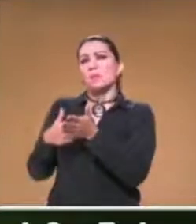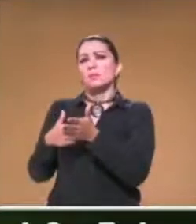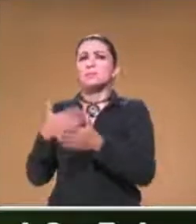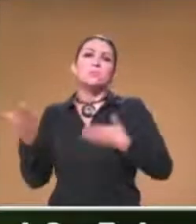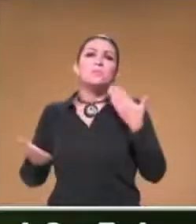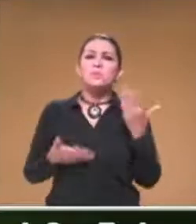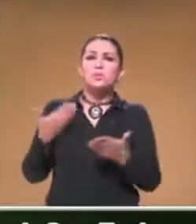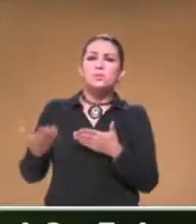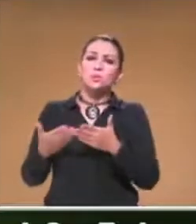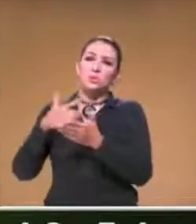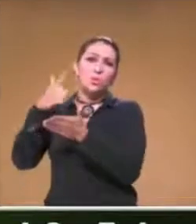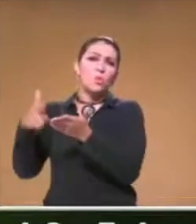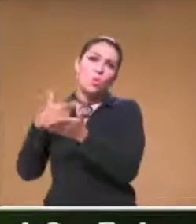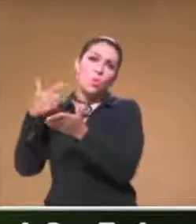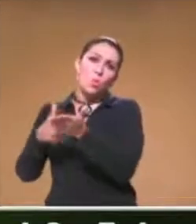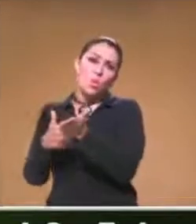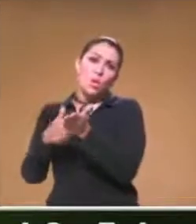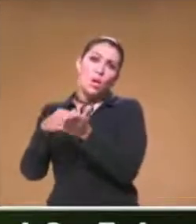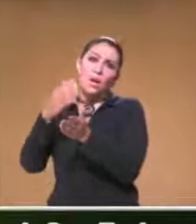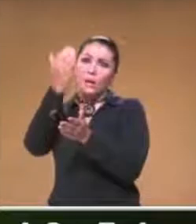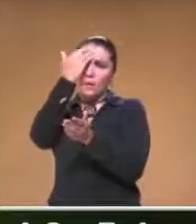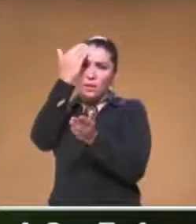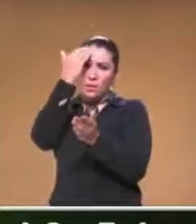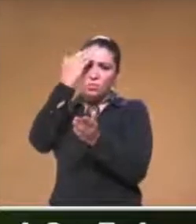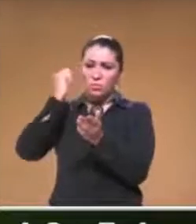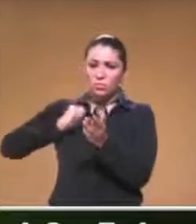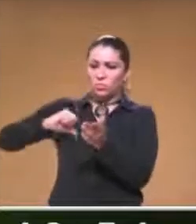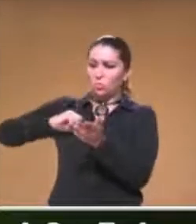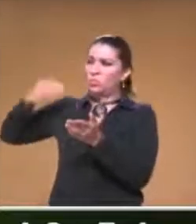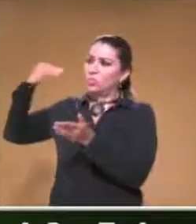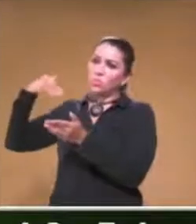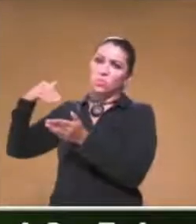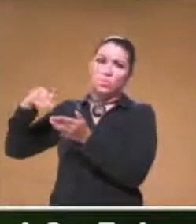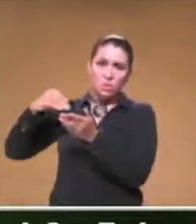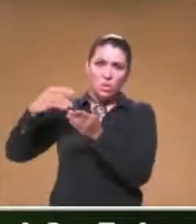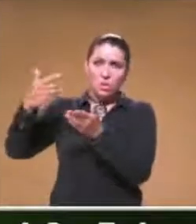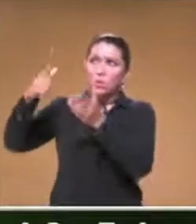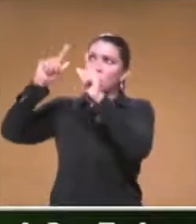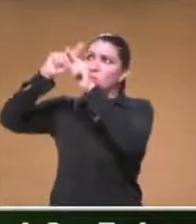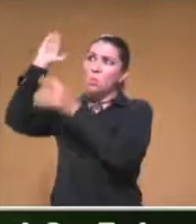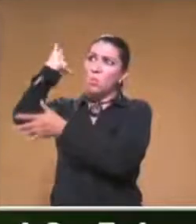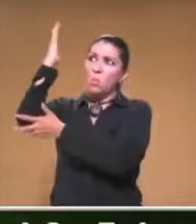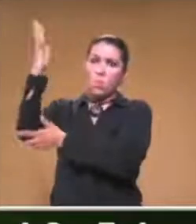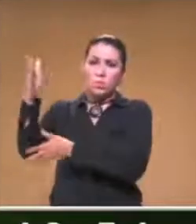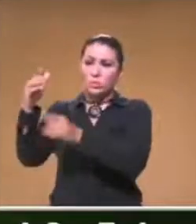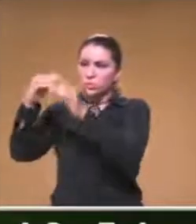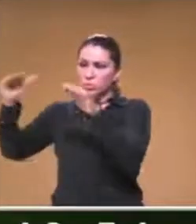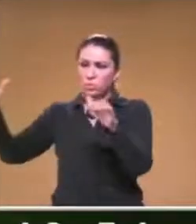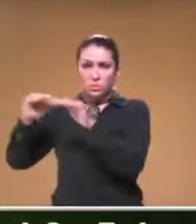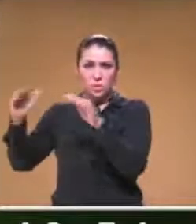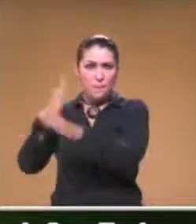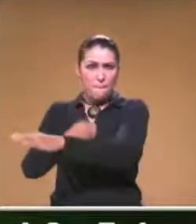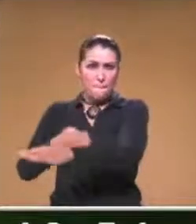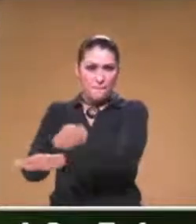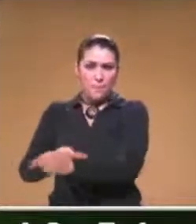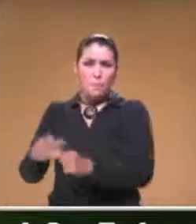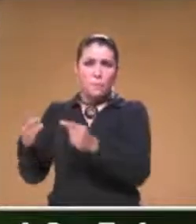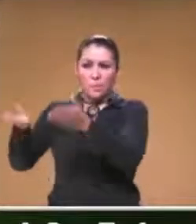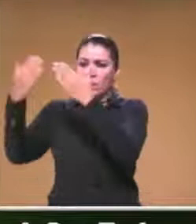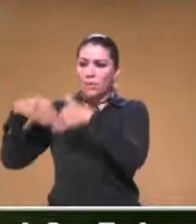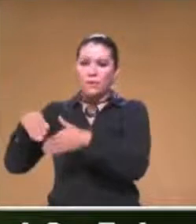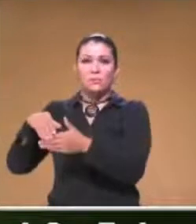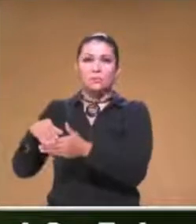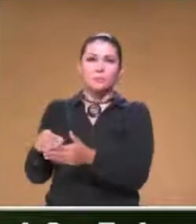un sitio arqueológico, tenemos un bosque con madera, tenemos una plataforma de petróleo, ganado